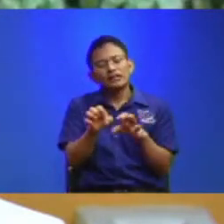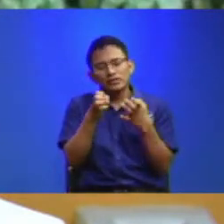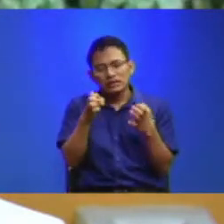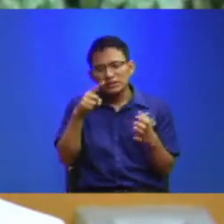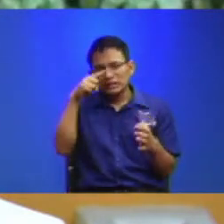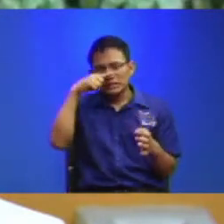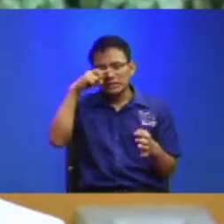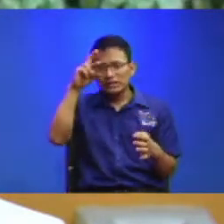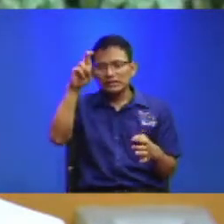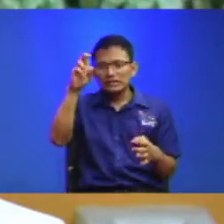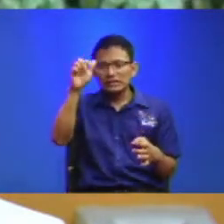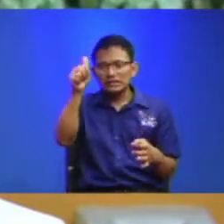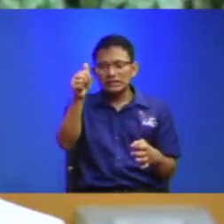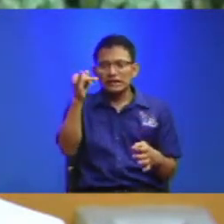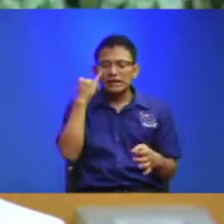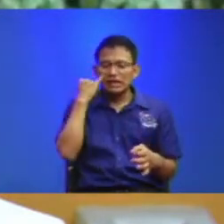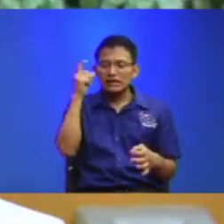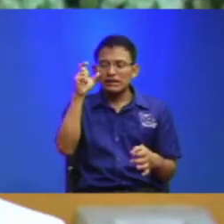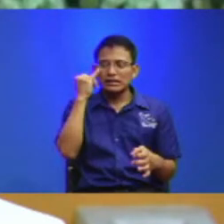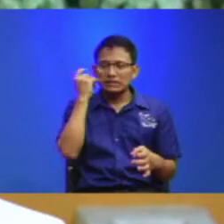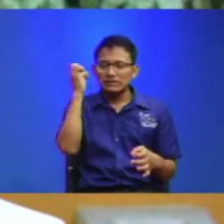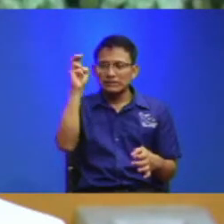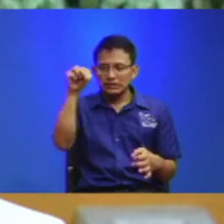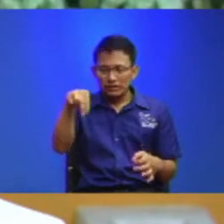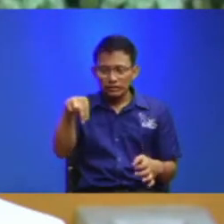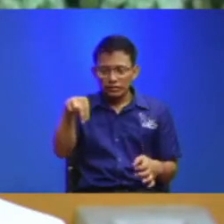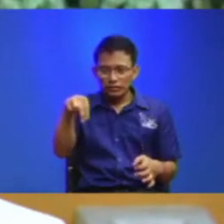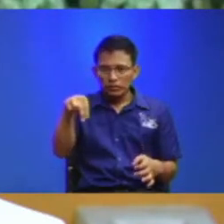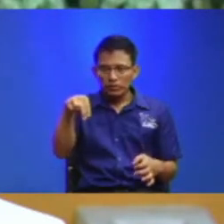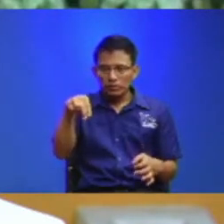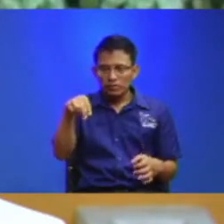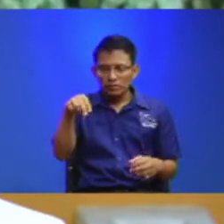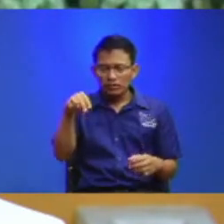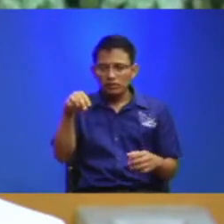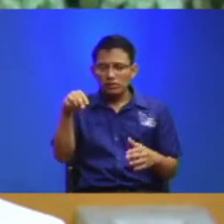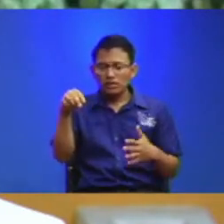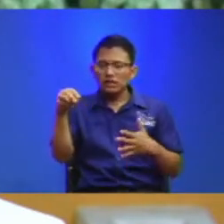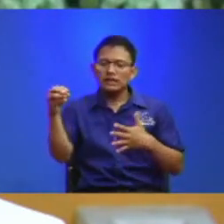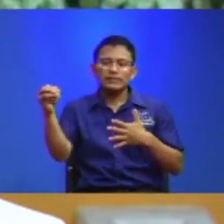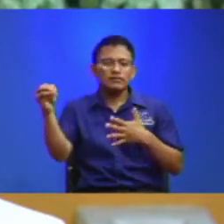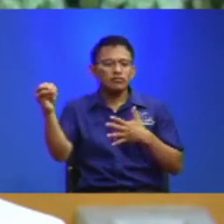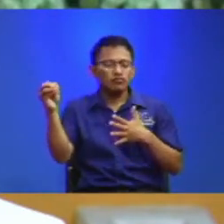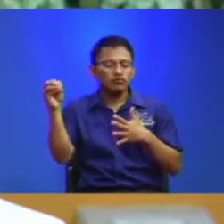es algo que alcanza el corazón del hombre así.